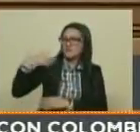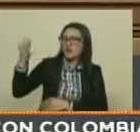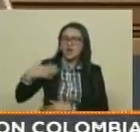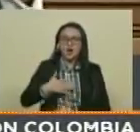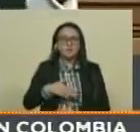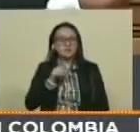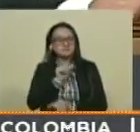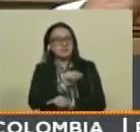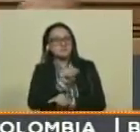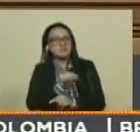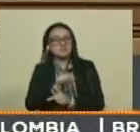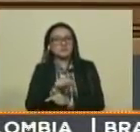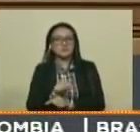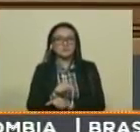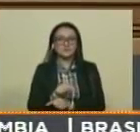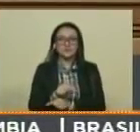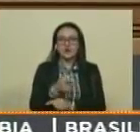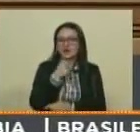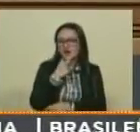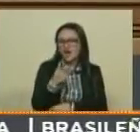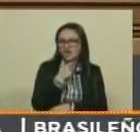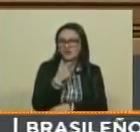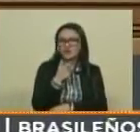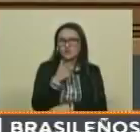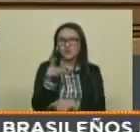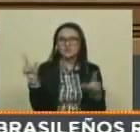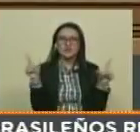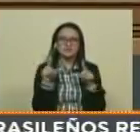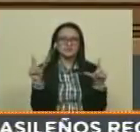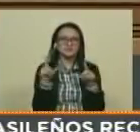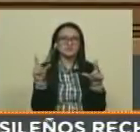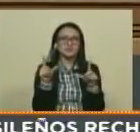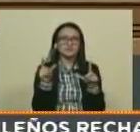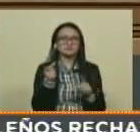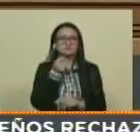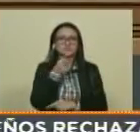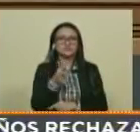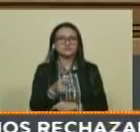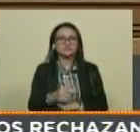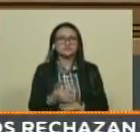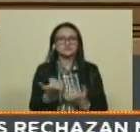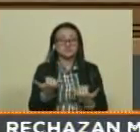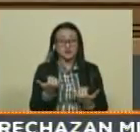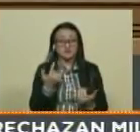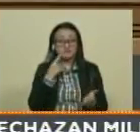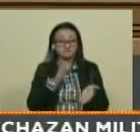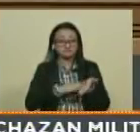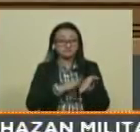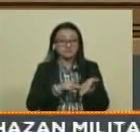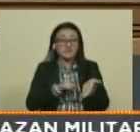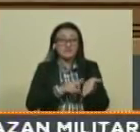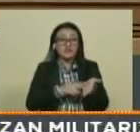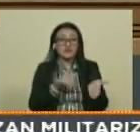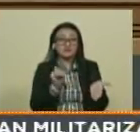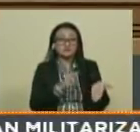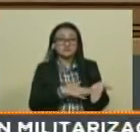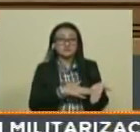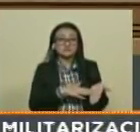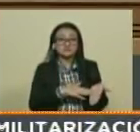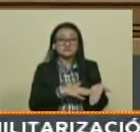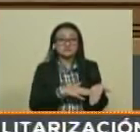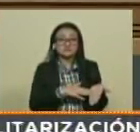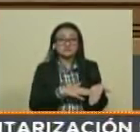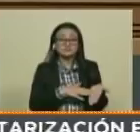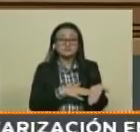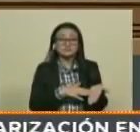cómodamente, en una radio, en una televisora. Pero aquí está la realidad. Sobre este caso que han